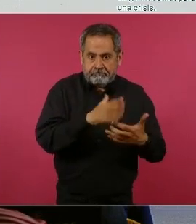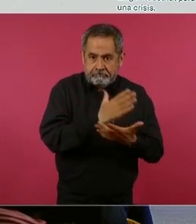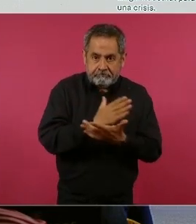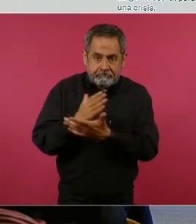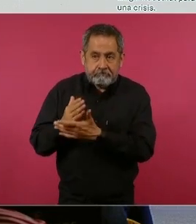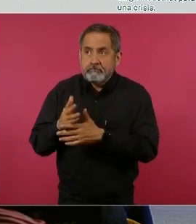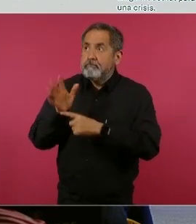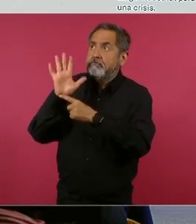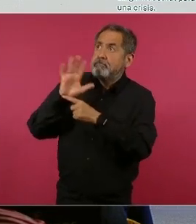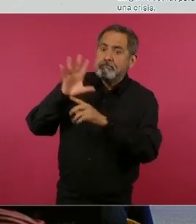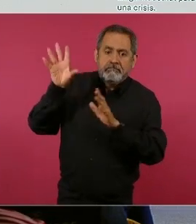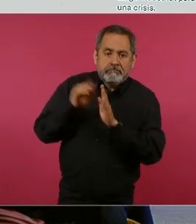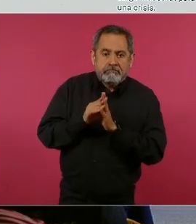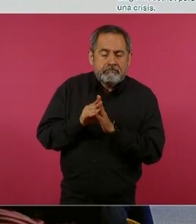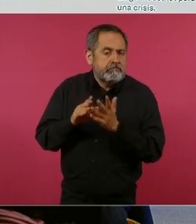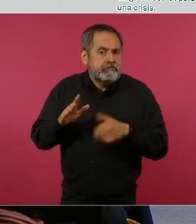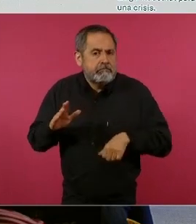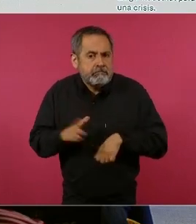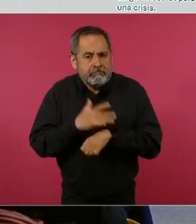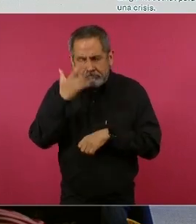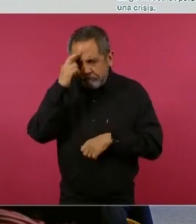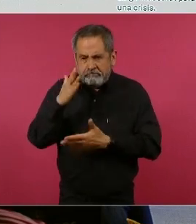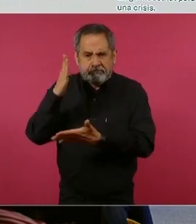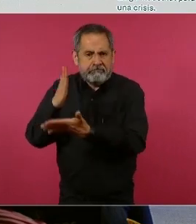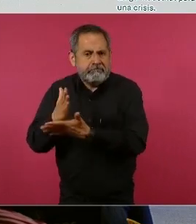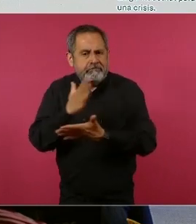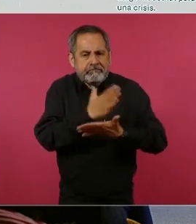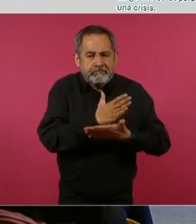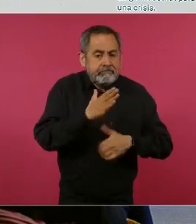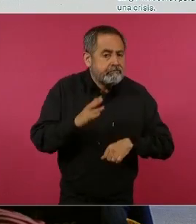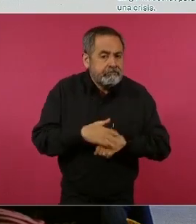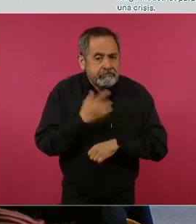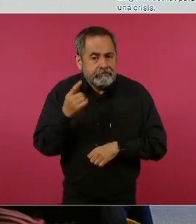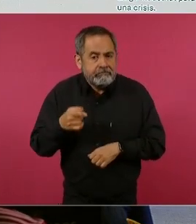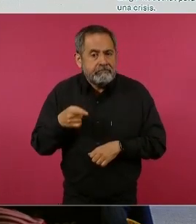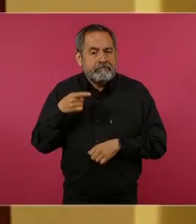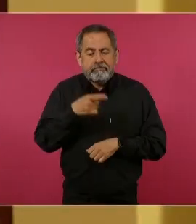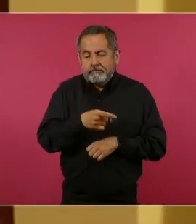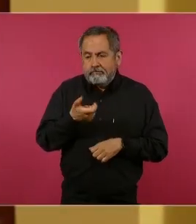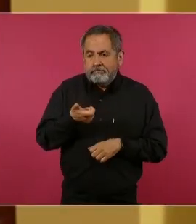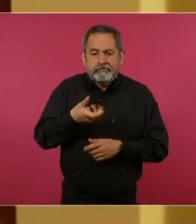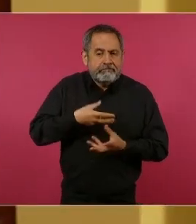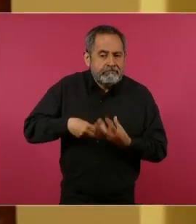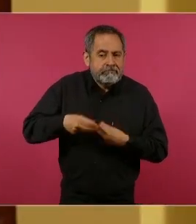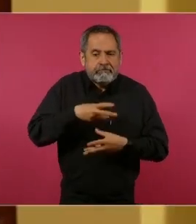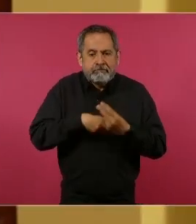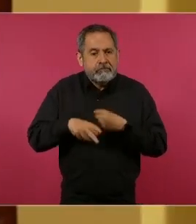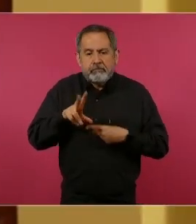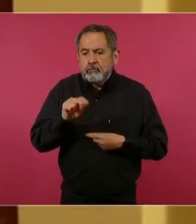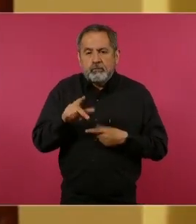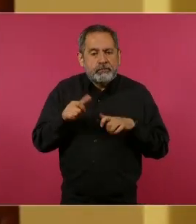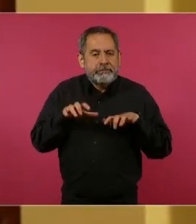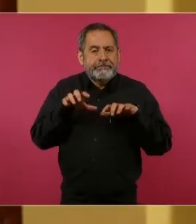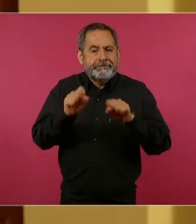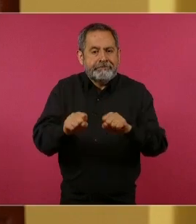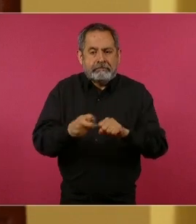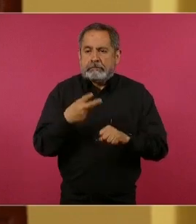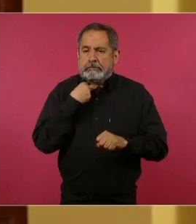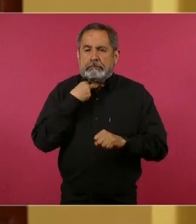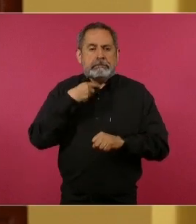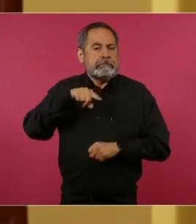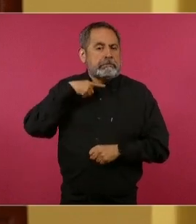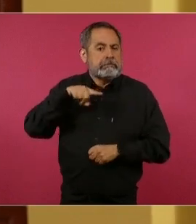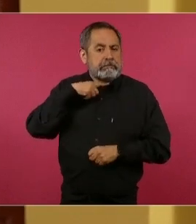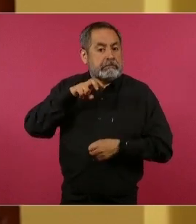eólica. ¿Por qué pararon estas dos centrales nucleares? Porque los precios no les resultaban rentables, los precios en ese momento en el